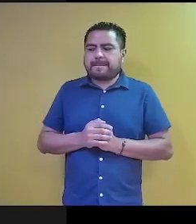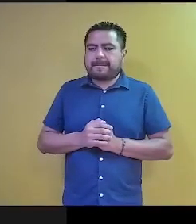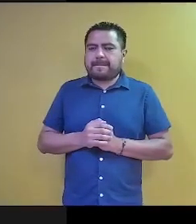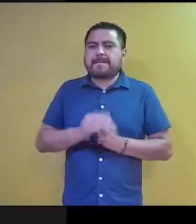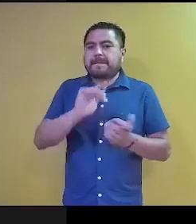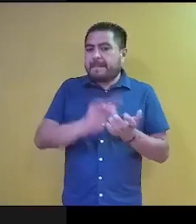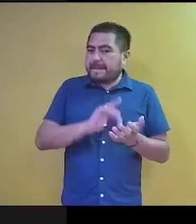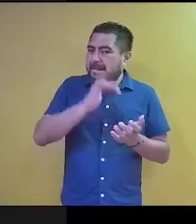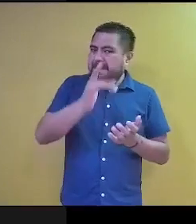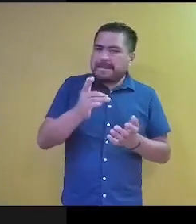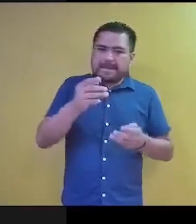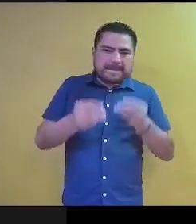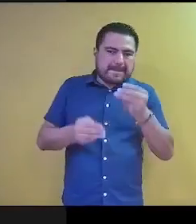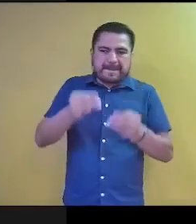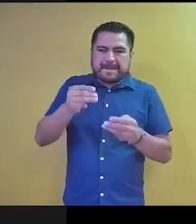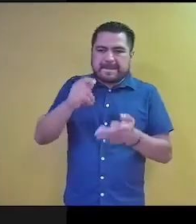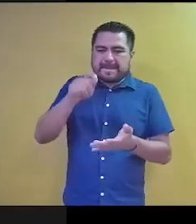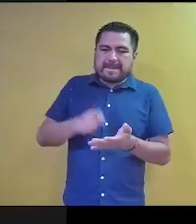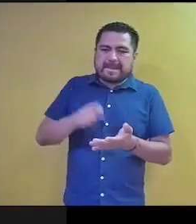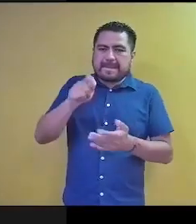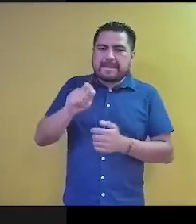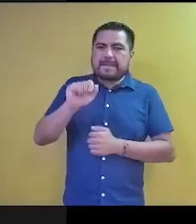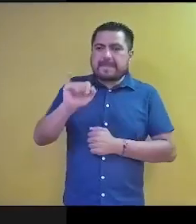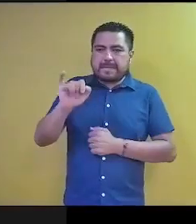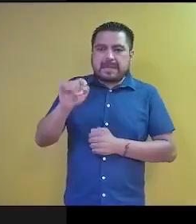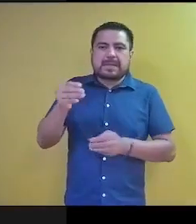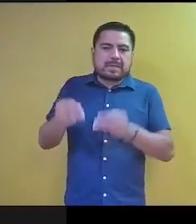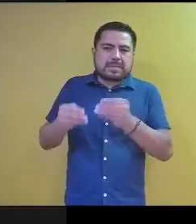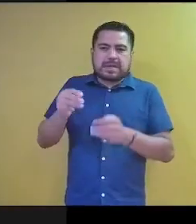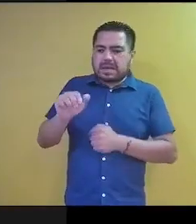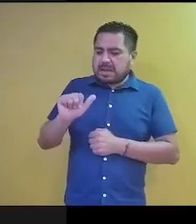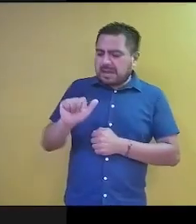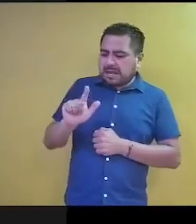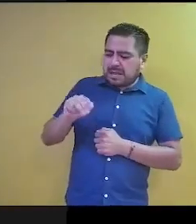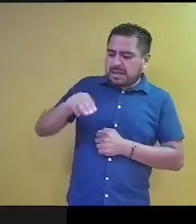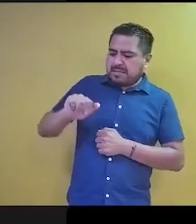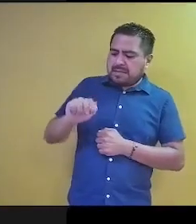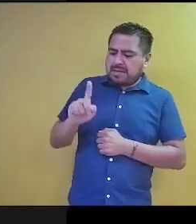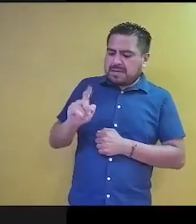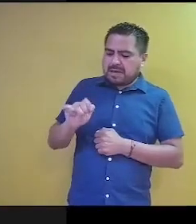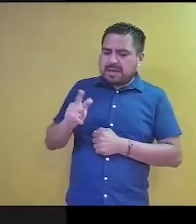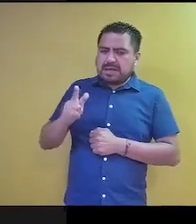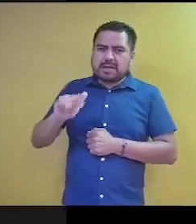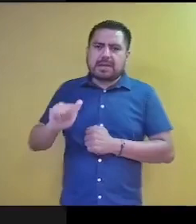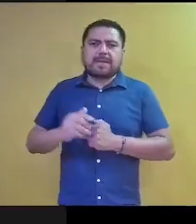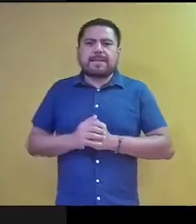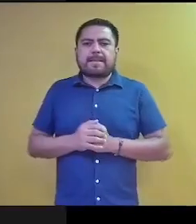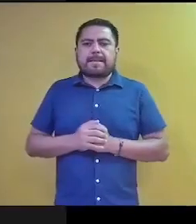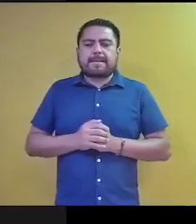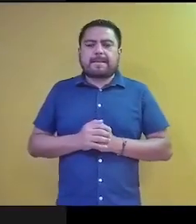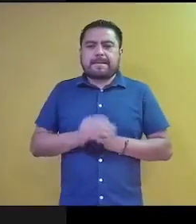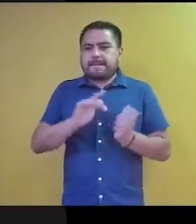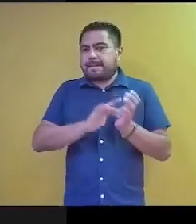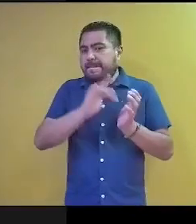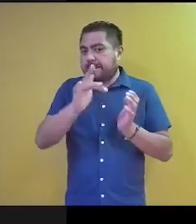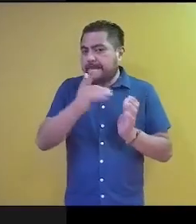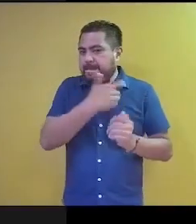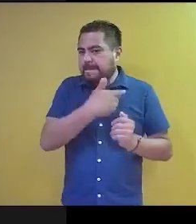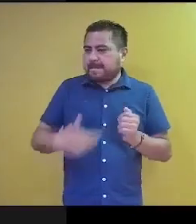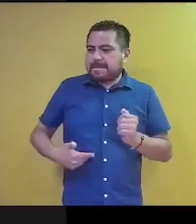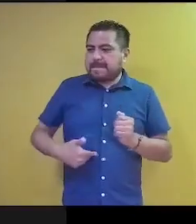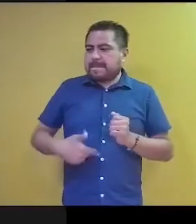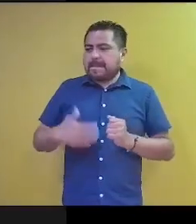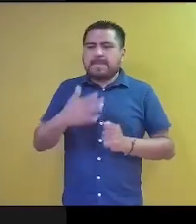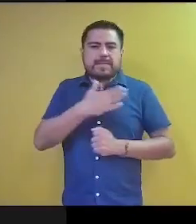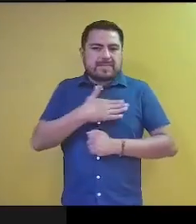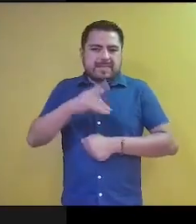Gracias, magistrada. Sí, magistrada Almadelia tiene el uso de la voz. Gracias, magistrada presidenta. Muy